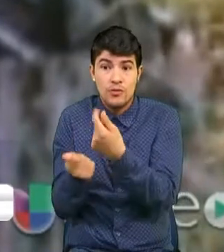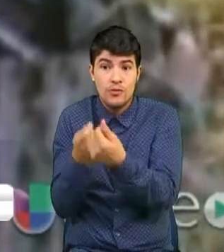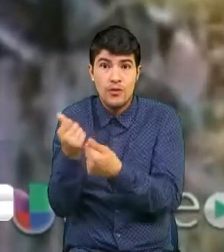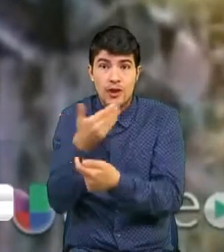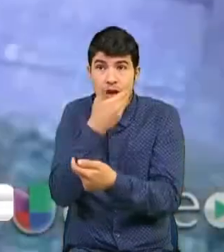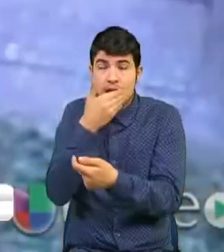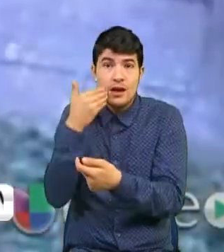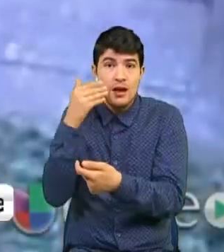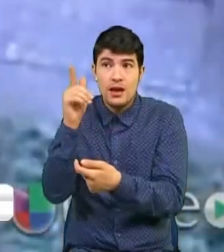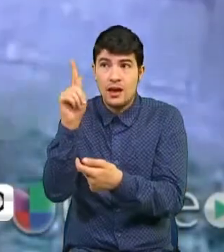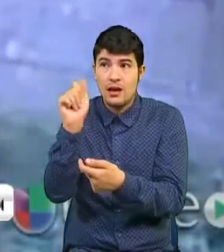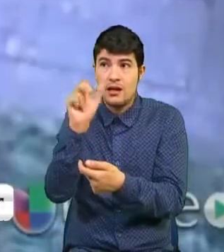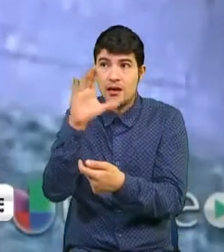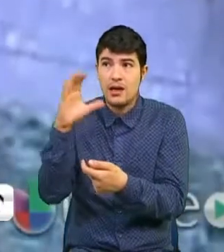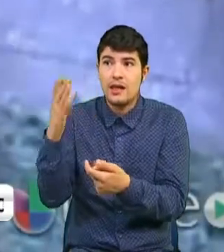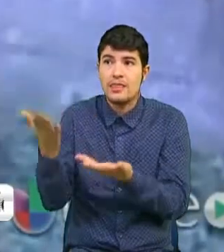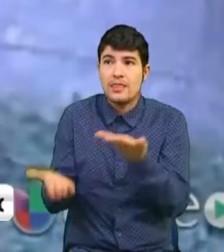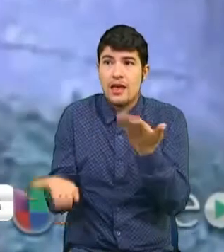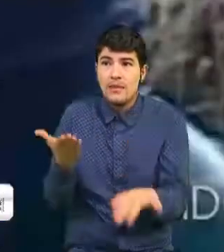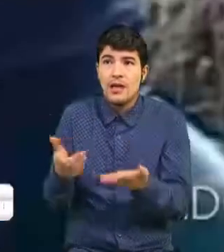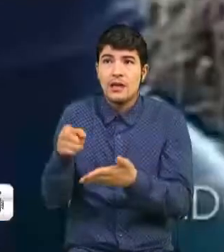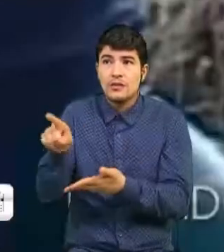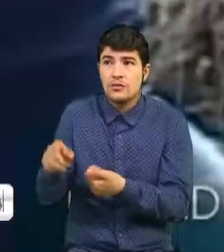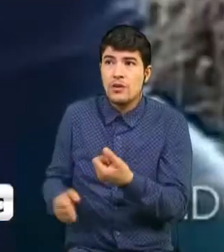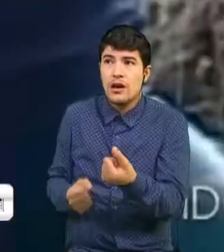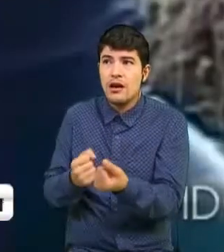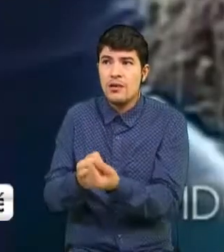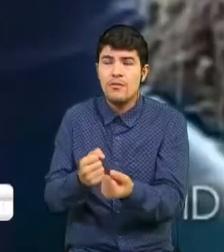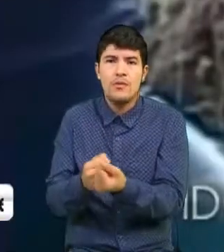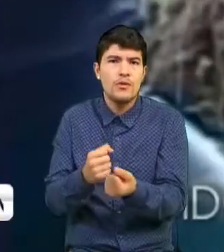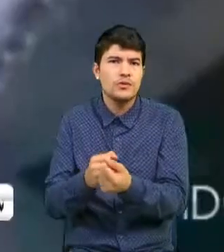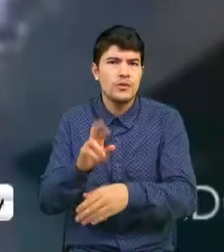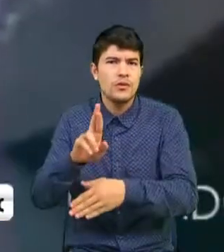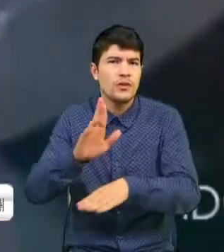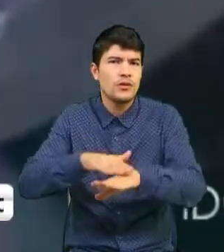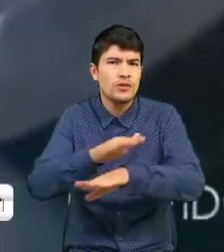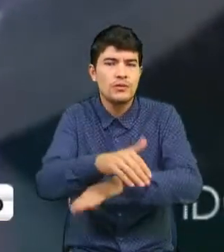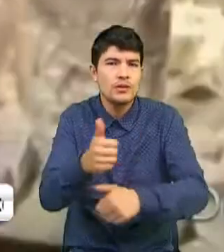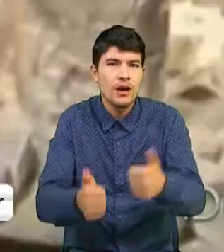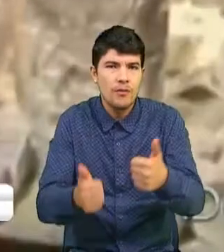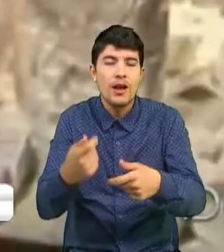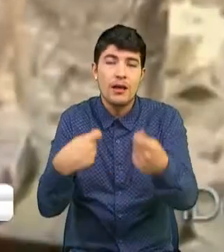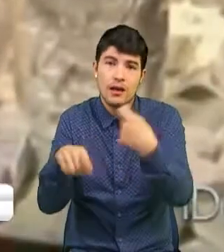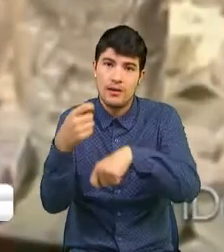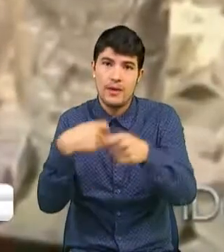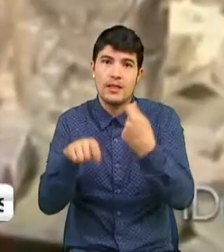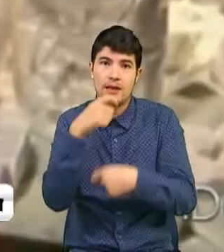guerrilla de las FARC dependían de sus aportes, fruto del negocio del narcotráfico.